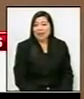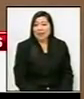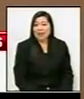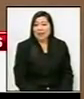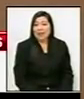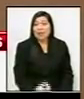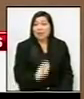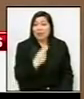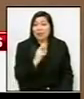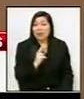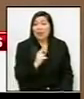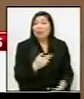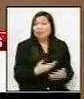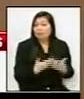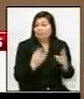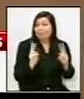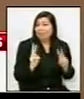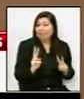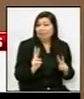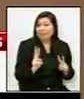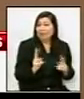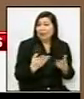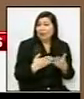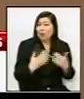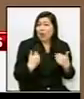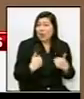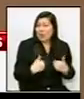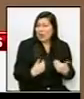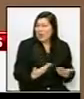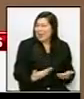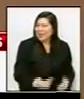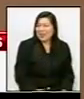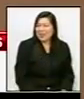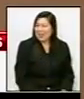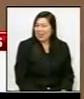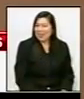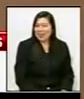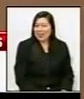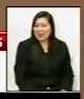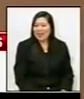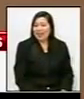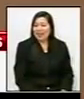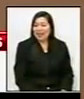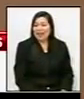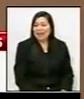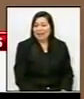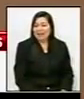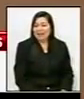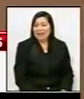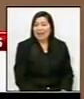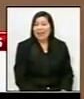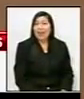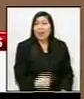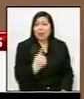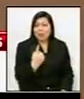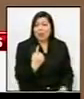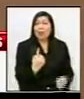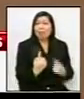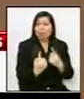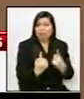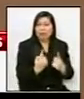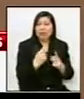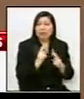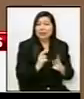Así como se está viendo la prensa, también nos están viendo los chicos que estudian Derecho. Por favor. Ya. Entonces, presidente, uno a uno voy a presentar